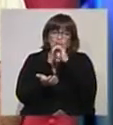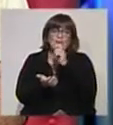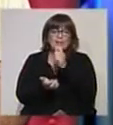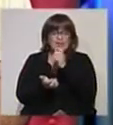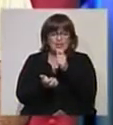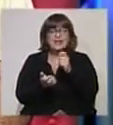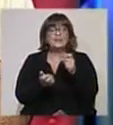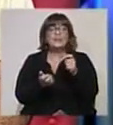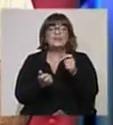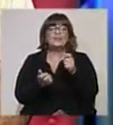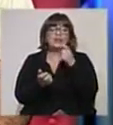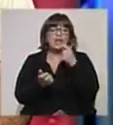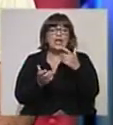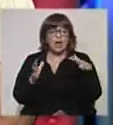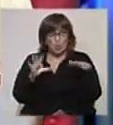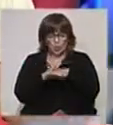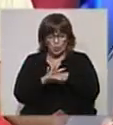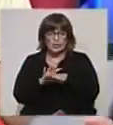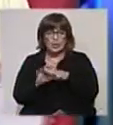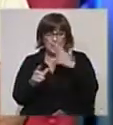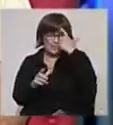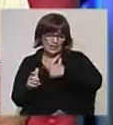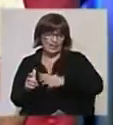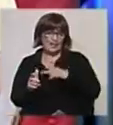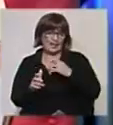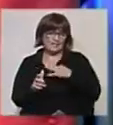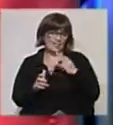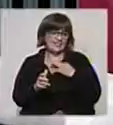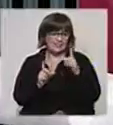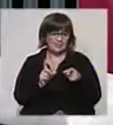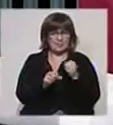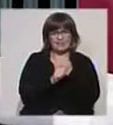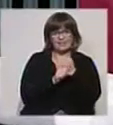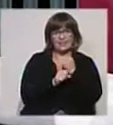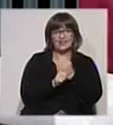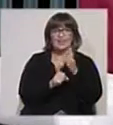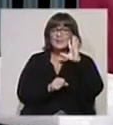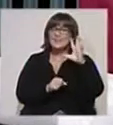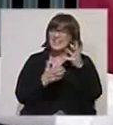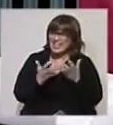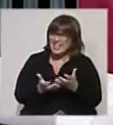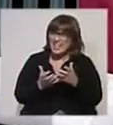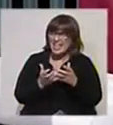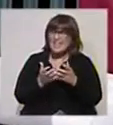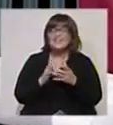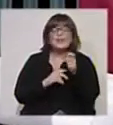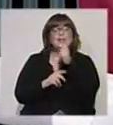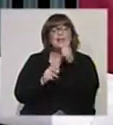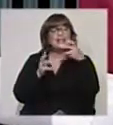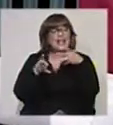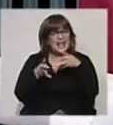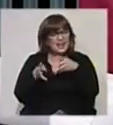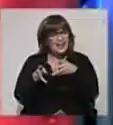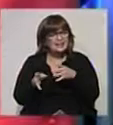vida personal con el trabajo sin ningún tipo de conflicto. ¿Soñaba el sapo, sabes, con ser cronista de guerra? Sí, bueno, me